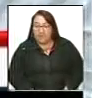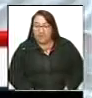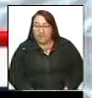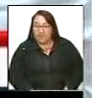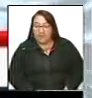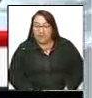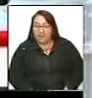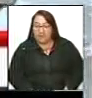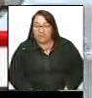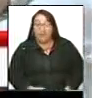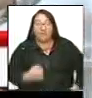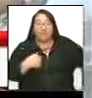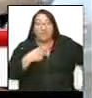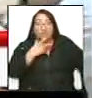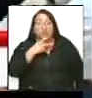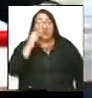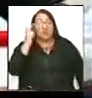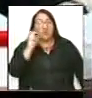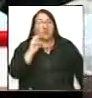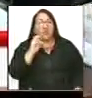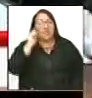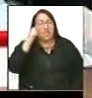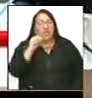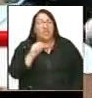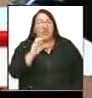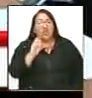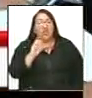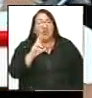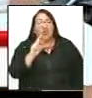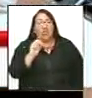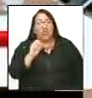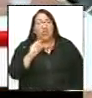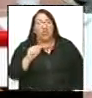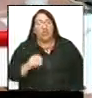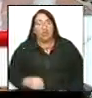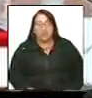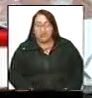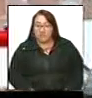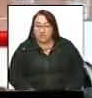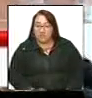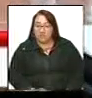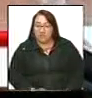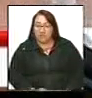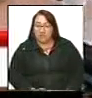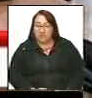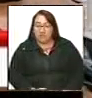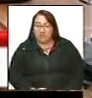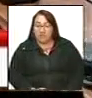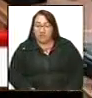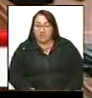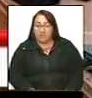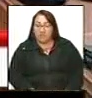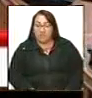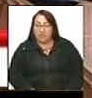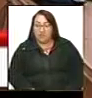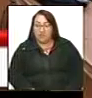escuchar la opinión del ingeniero luís ordóñez del midis sobre los temas que estamos discutiendo